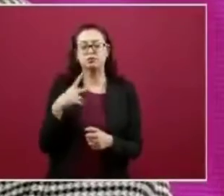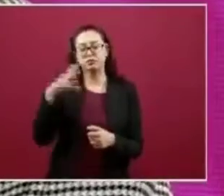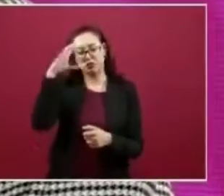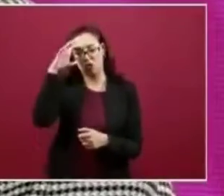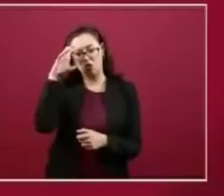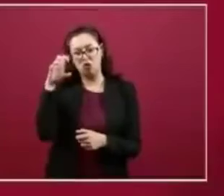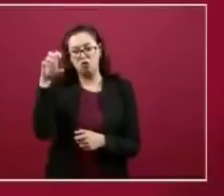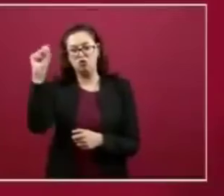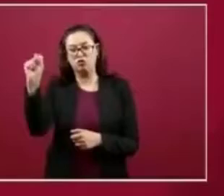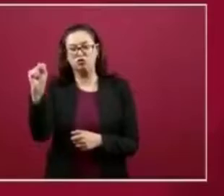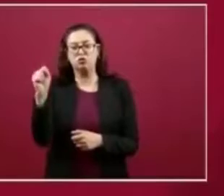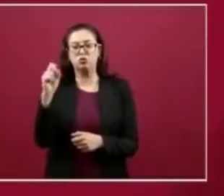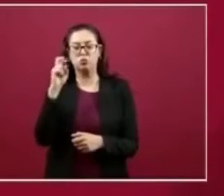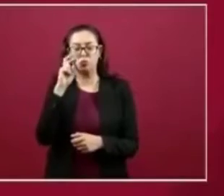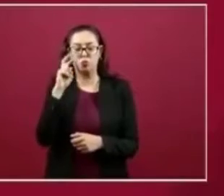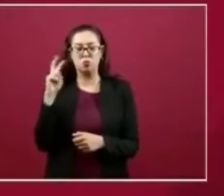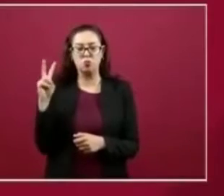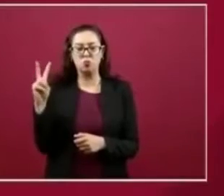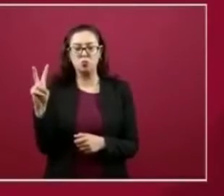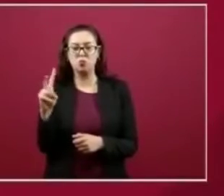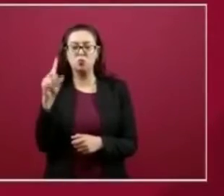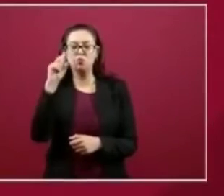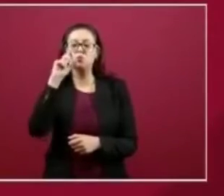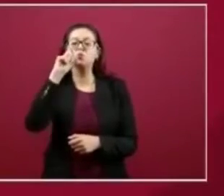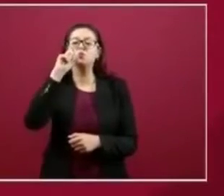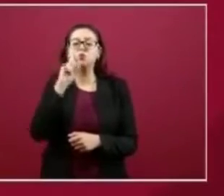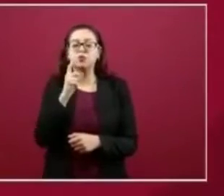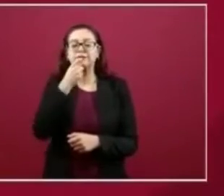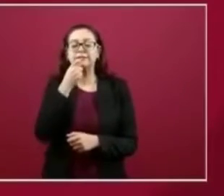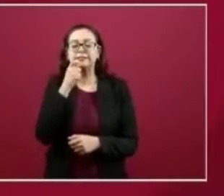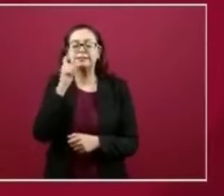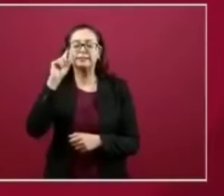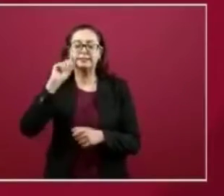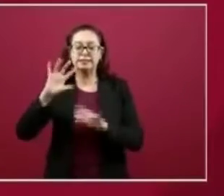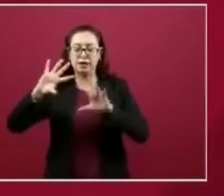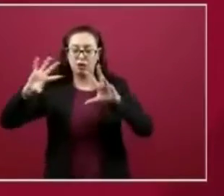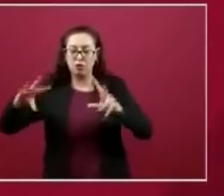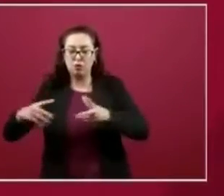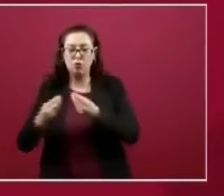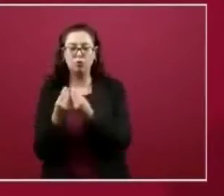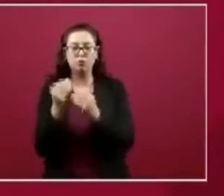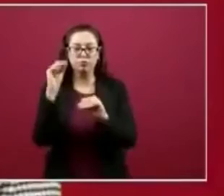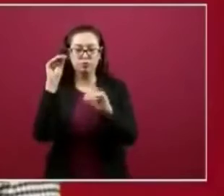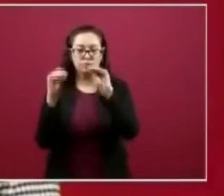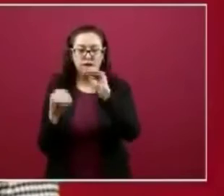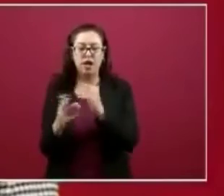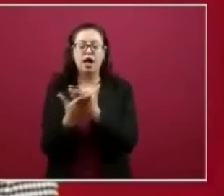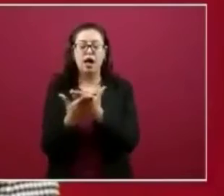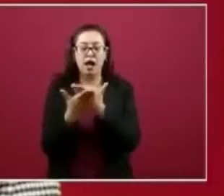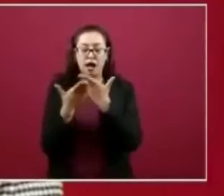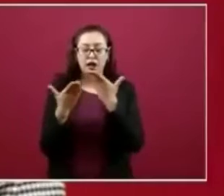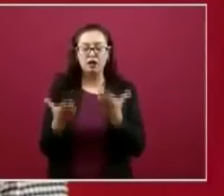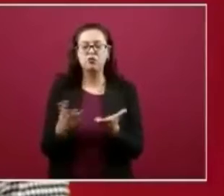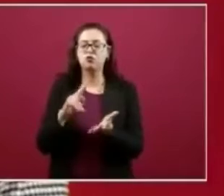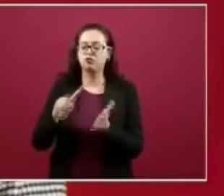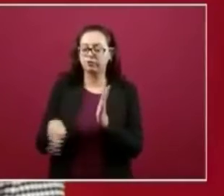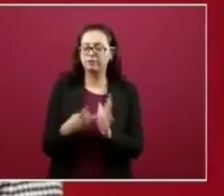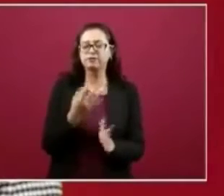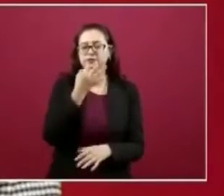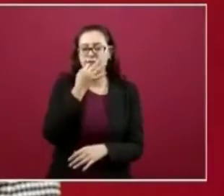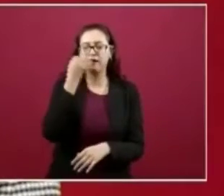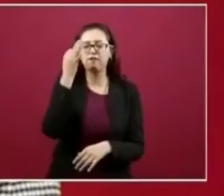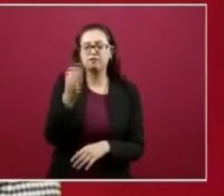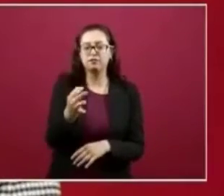la perspectiva y la mirada de las mujeres y de las niñas. Hoy reitero esta expresión y añadiría que además